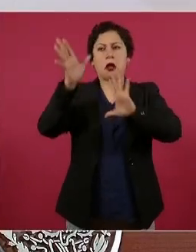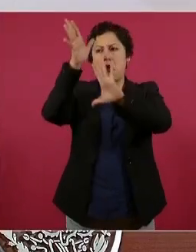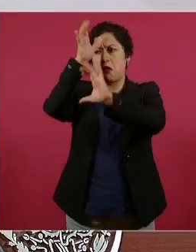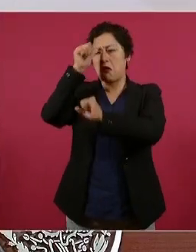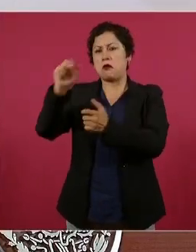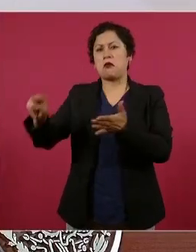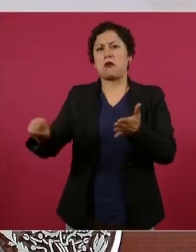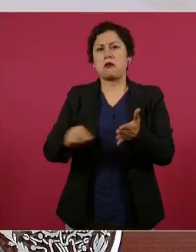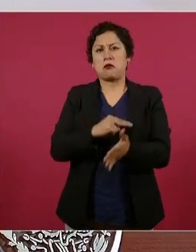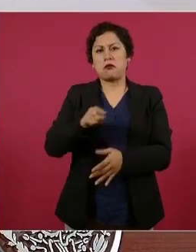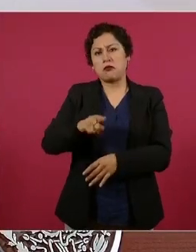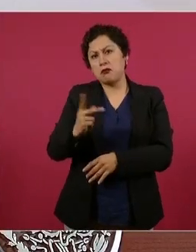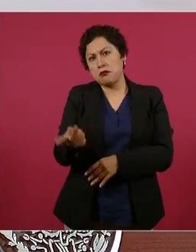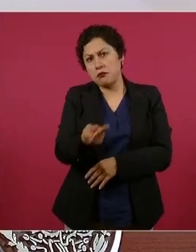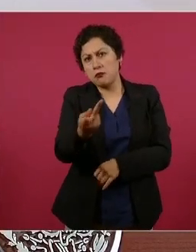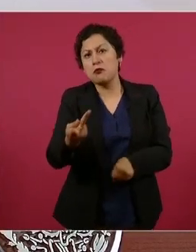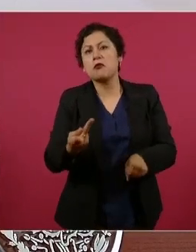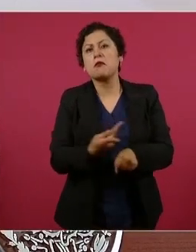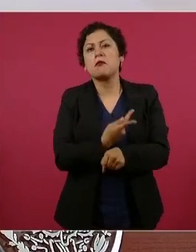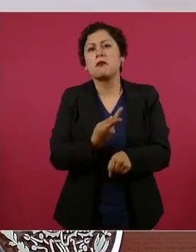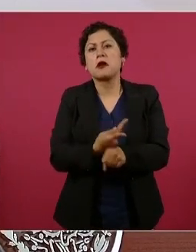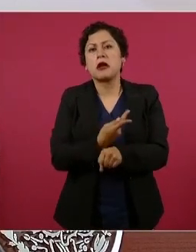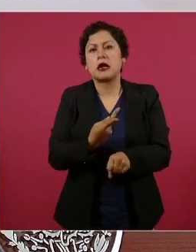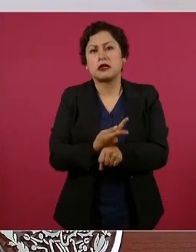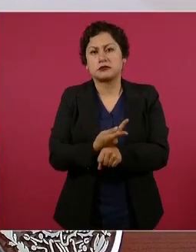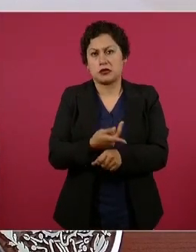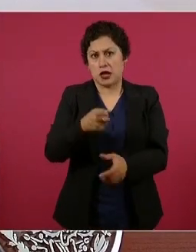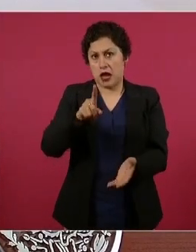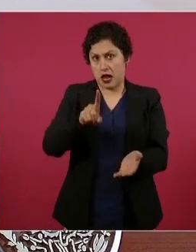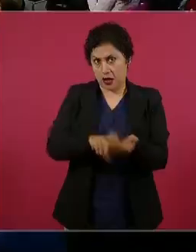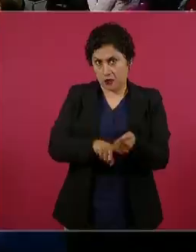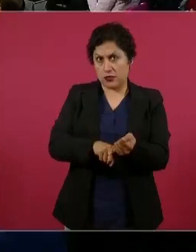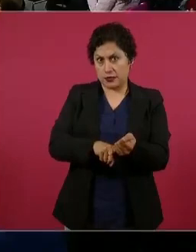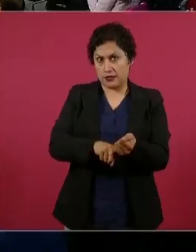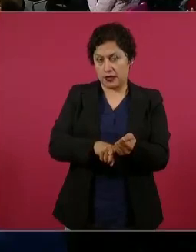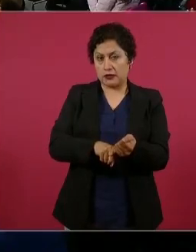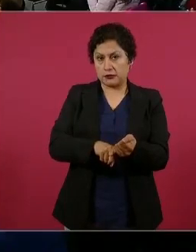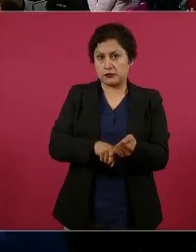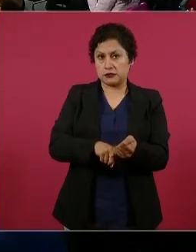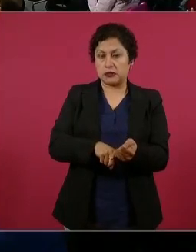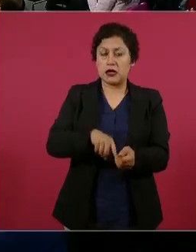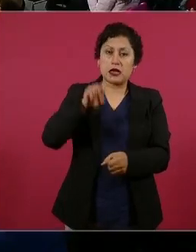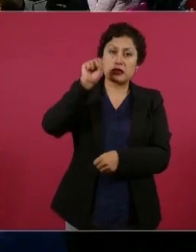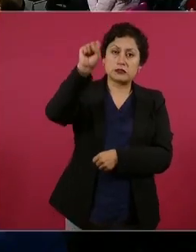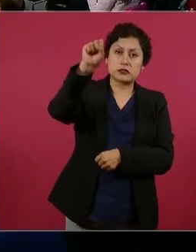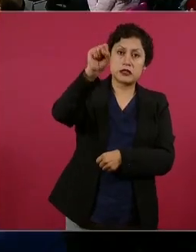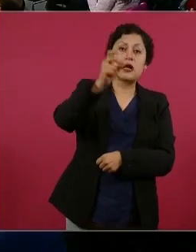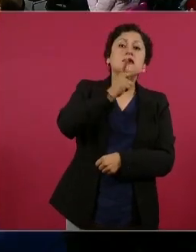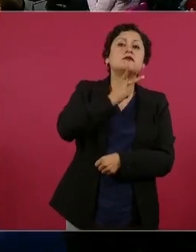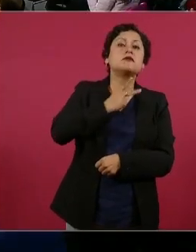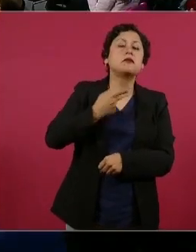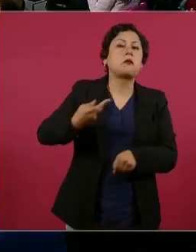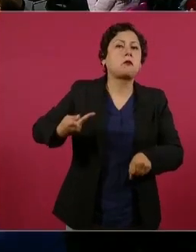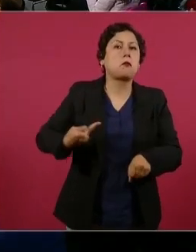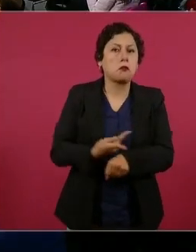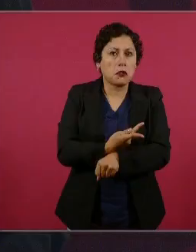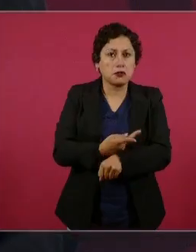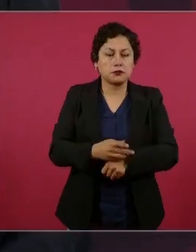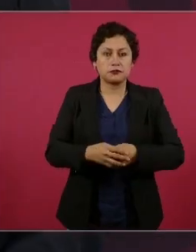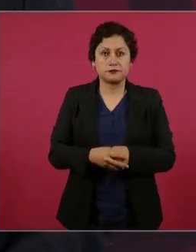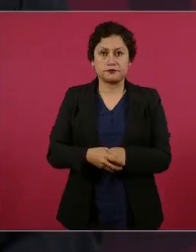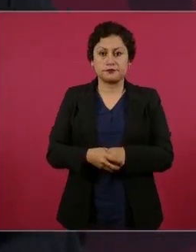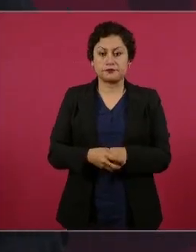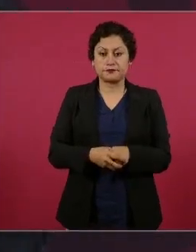está pasando, señor presidente, en estos momentos hacia las nuevas elecciones del sindicato de petroleros? Pues